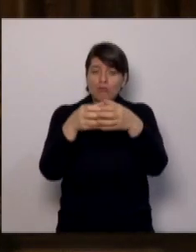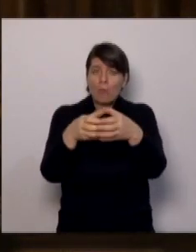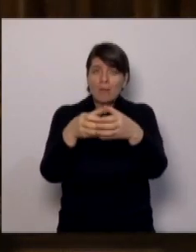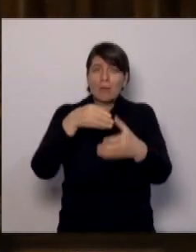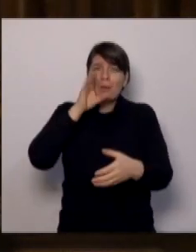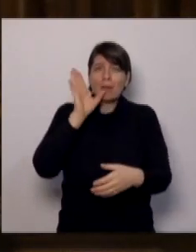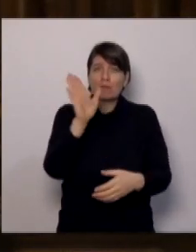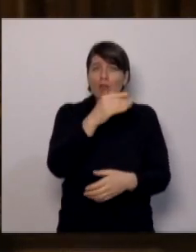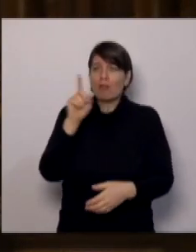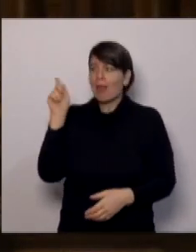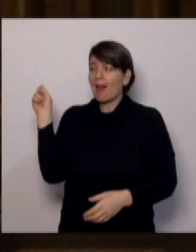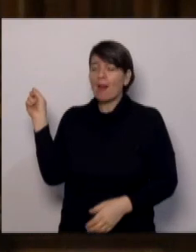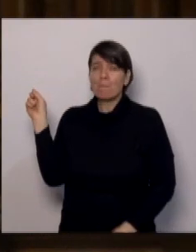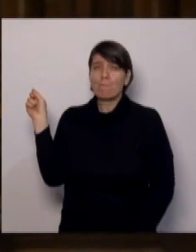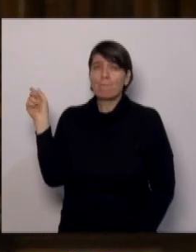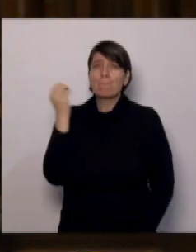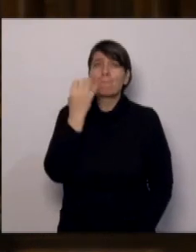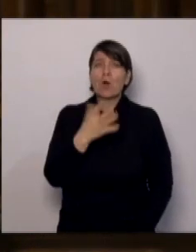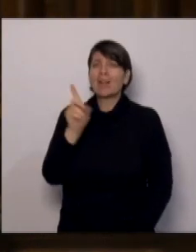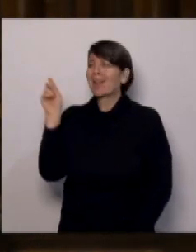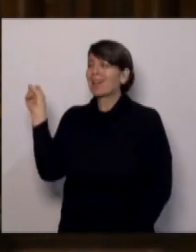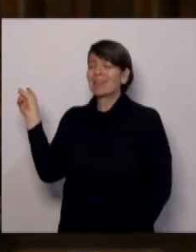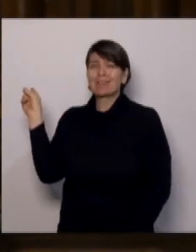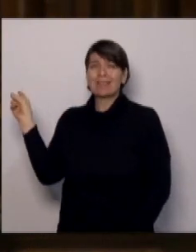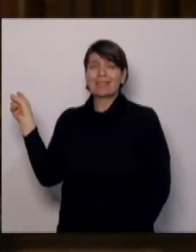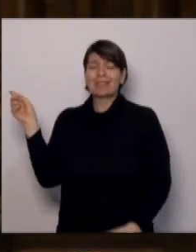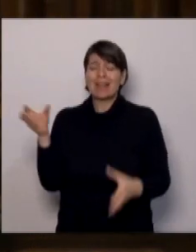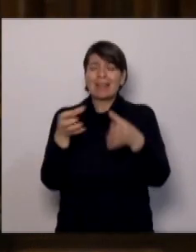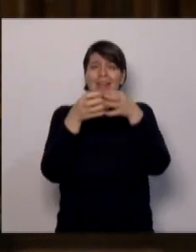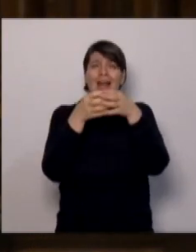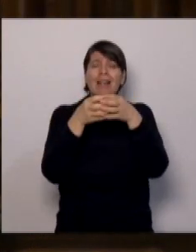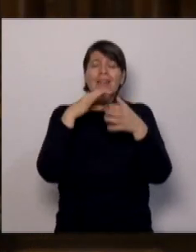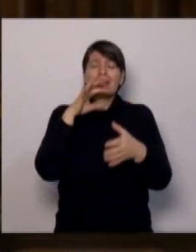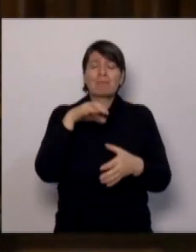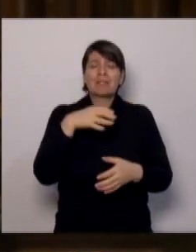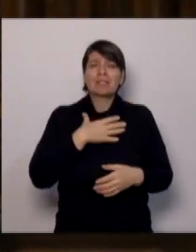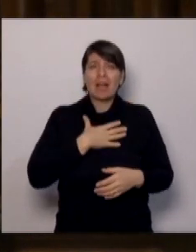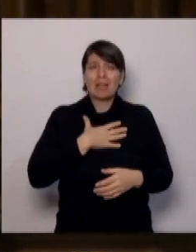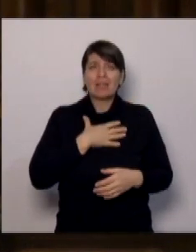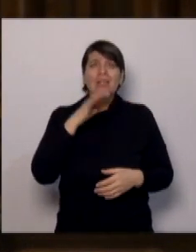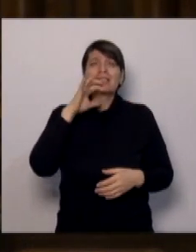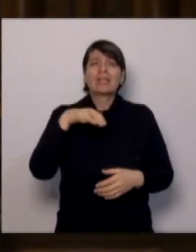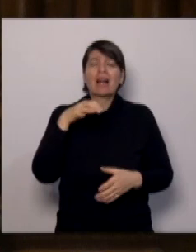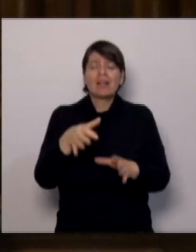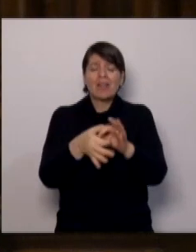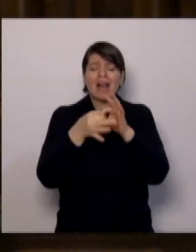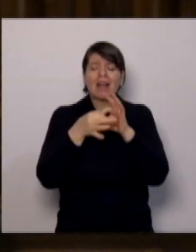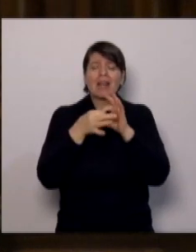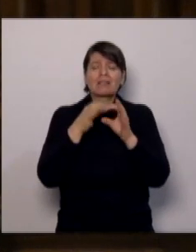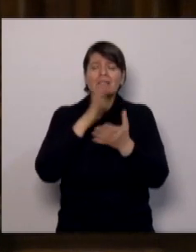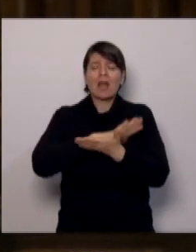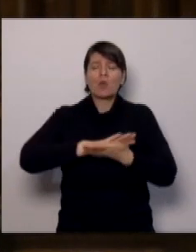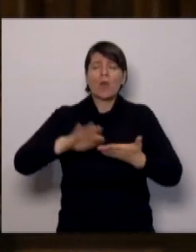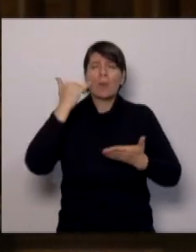tomen y beban todos de él, porque este es el cáliz de mi sangre, sangre de